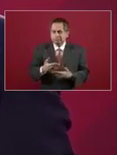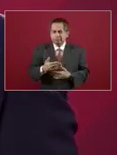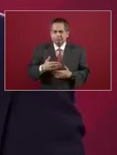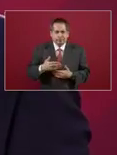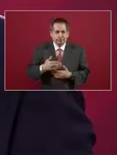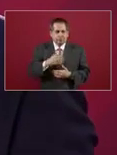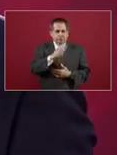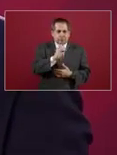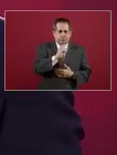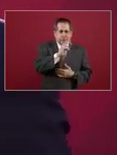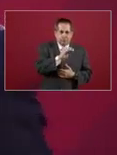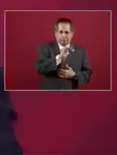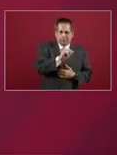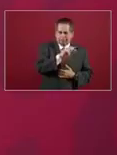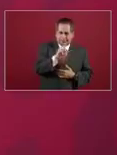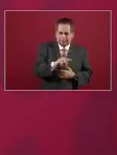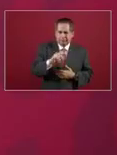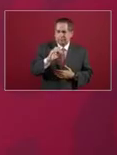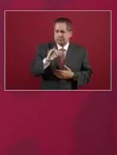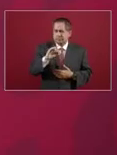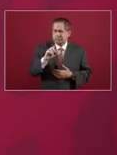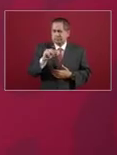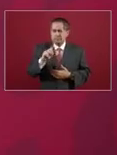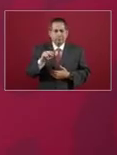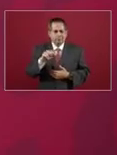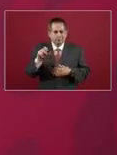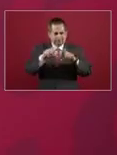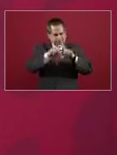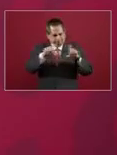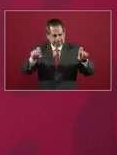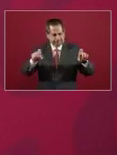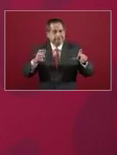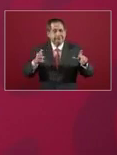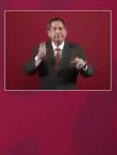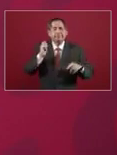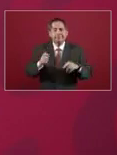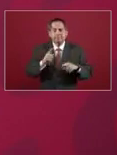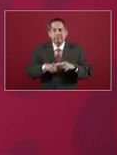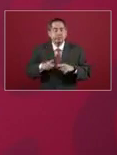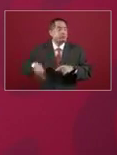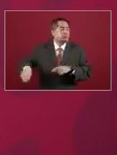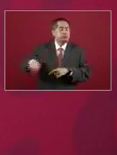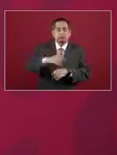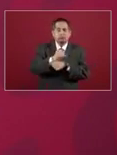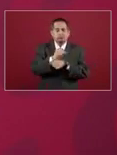porque vamos a quitar todos los inspectores